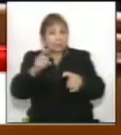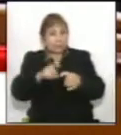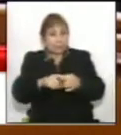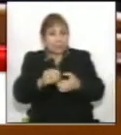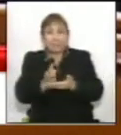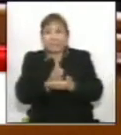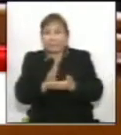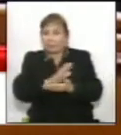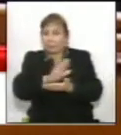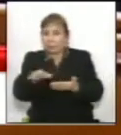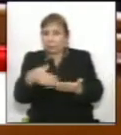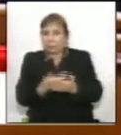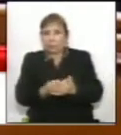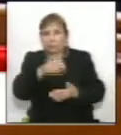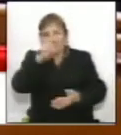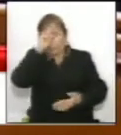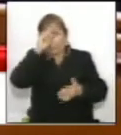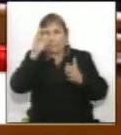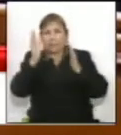de todos los peruanos.